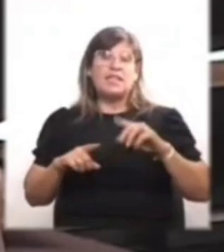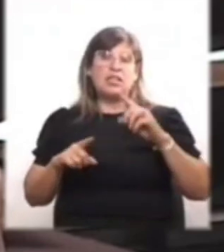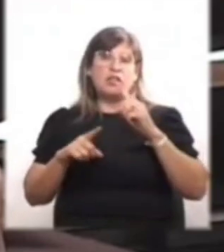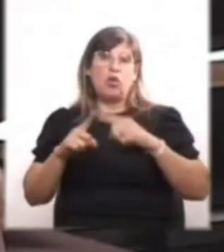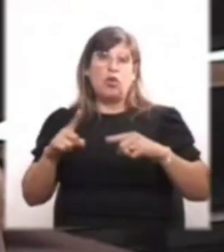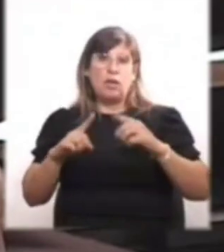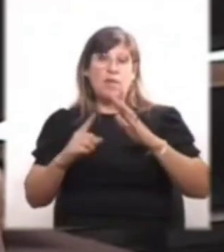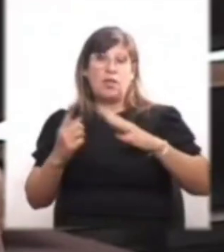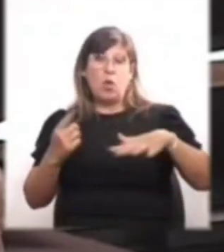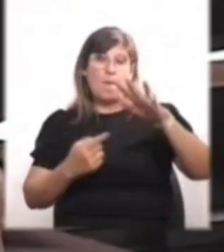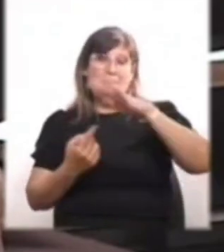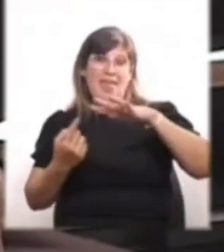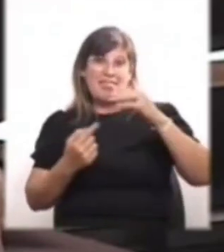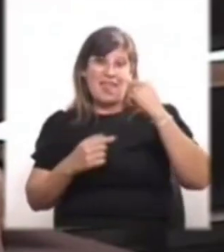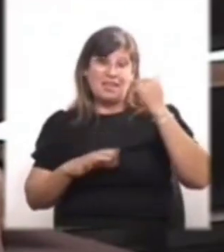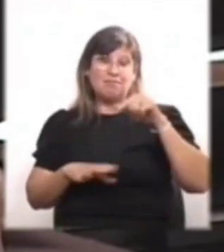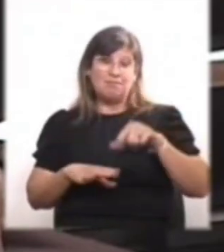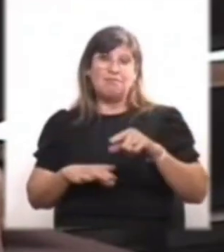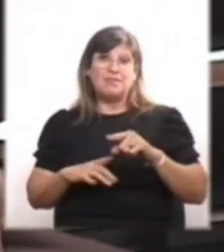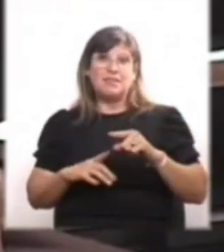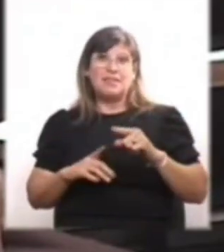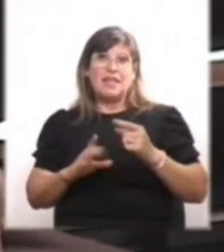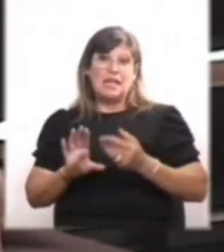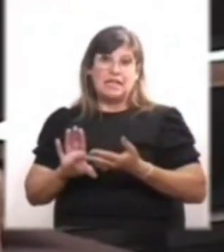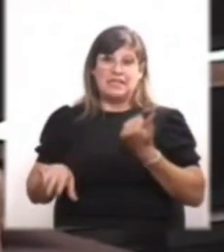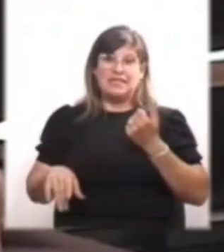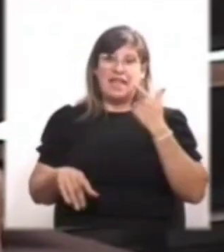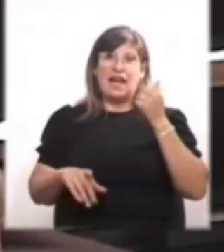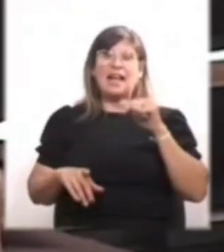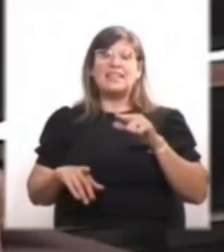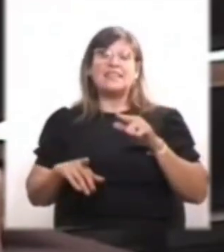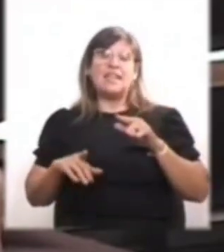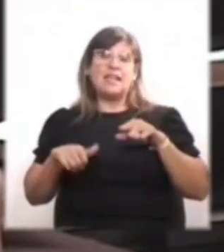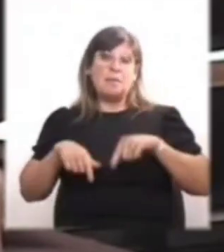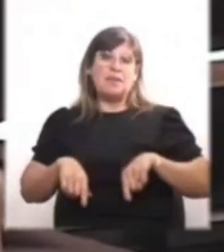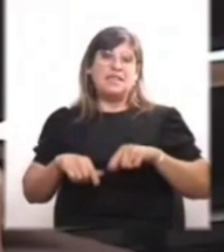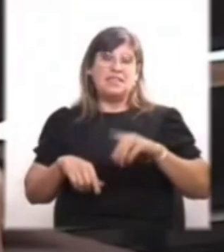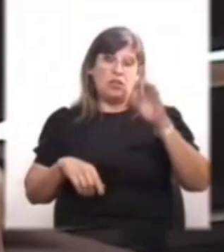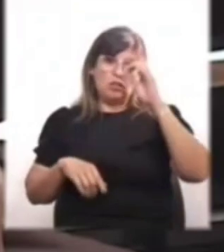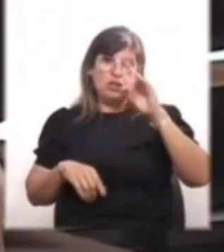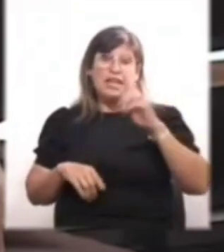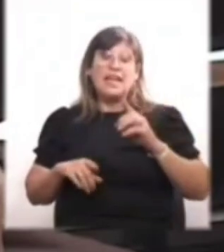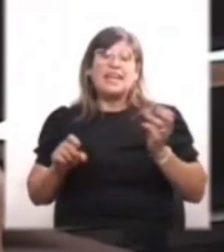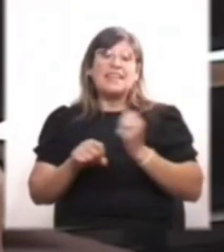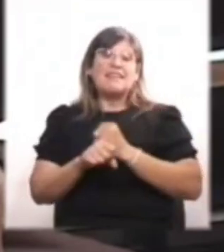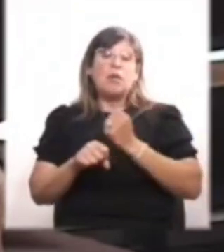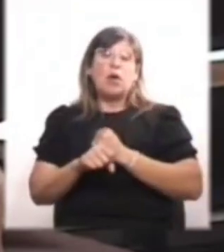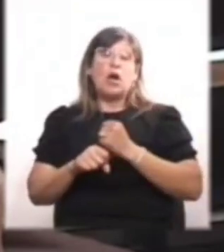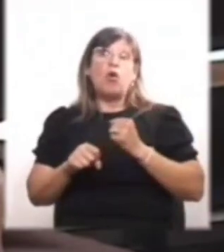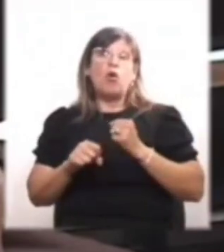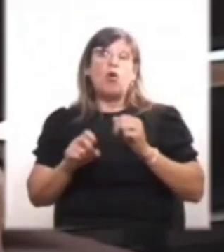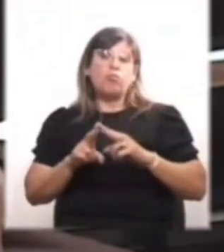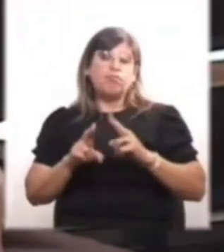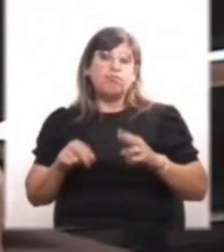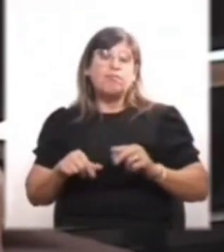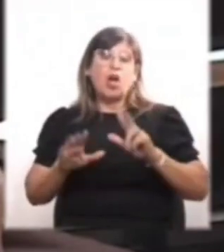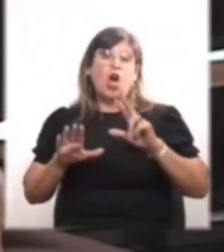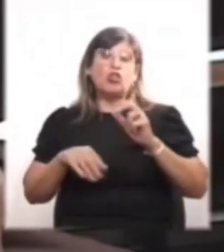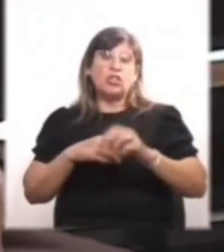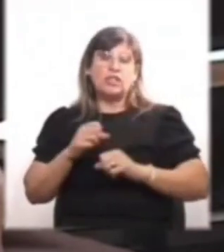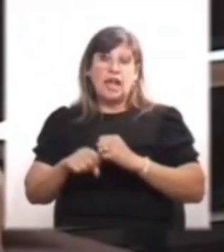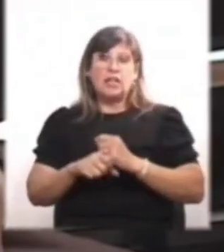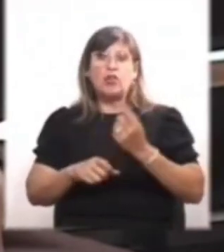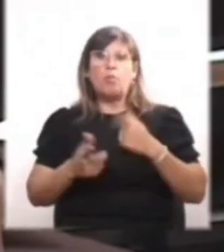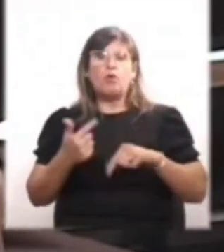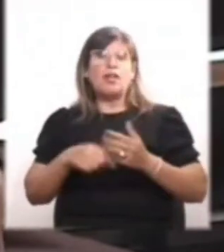administre, quien lo cuide, quien lo maneje, y sacárselo al Ministerio de Ganadería, que lo hizo durante 80 años porque el Ministerio de Ambiente en Uruguay no